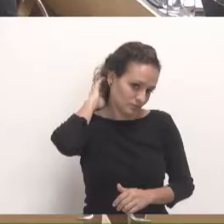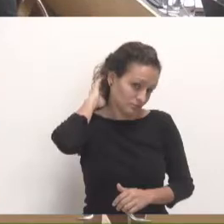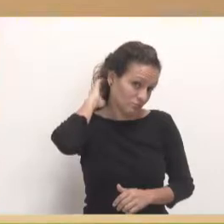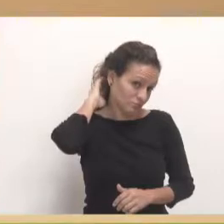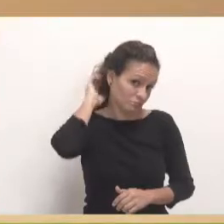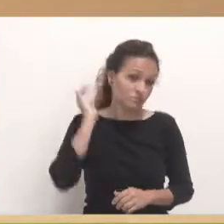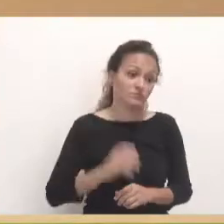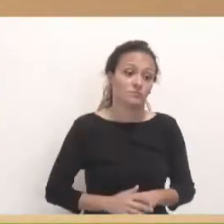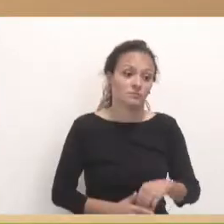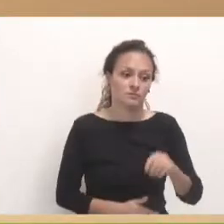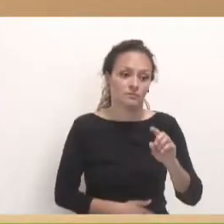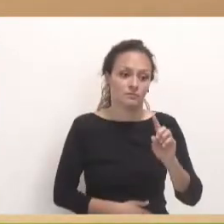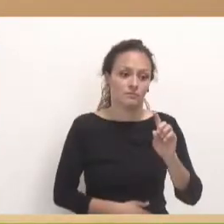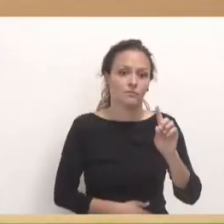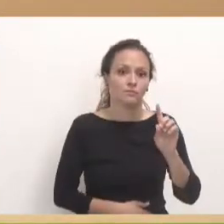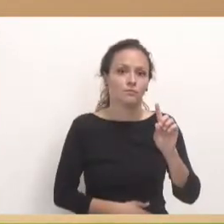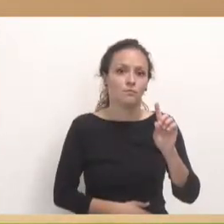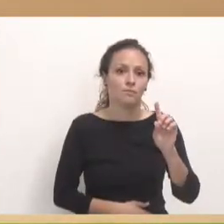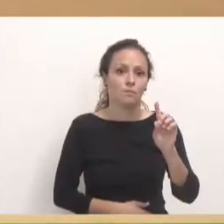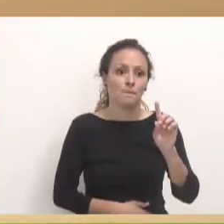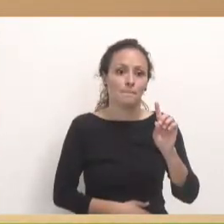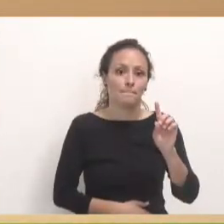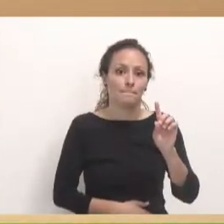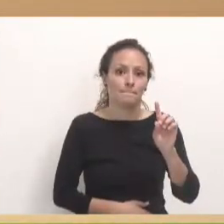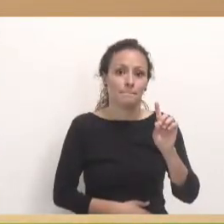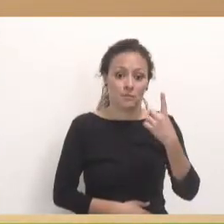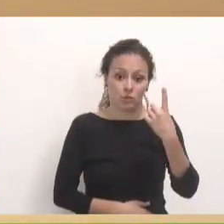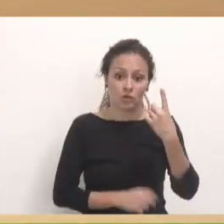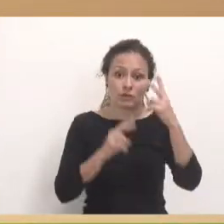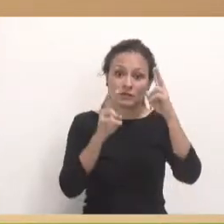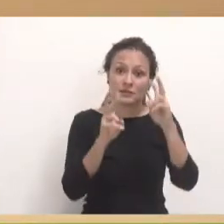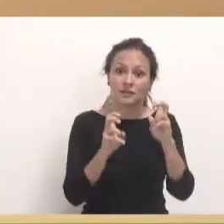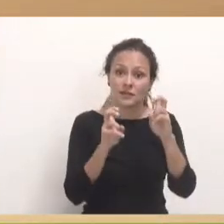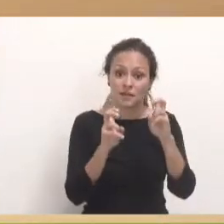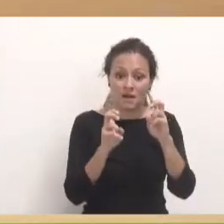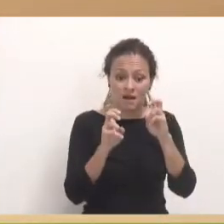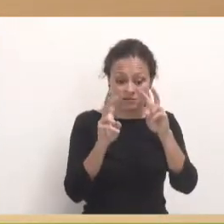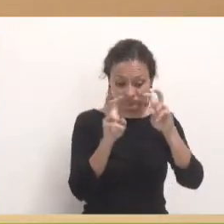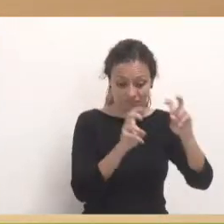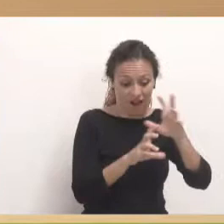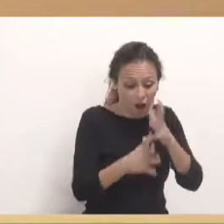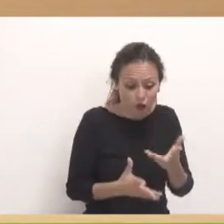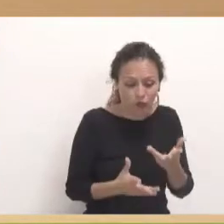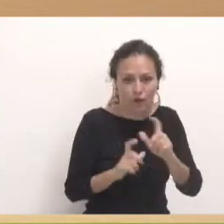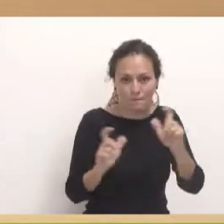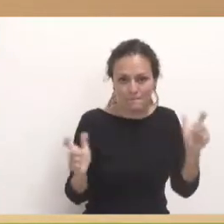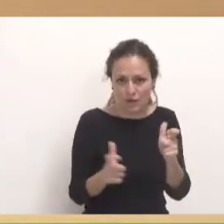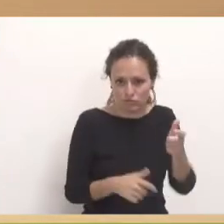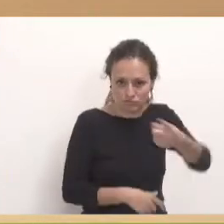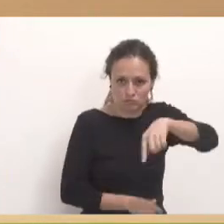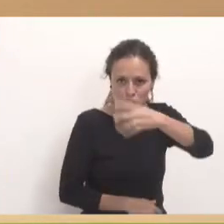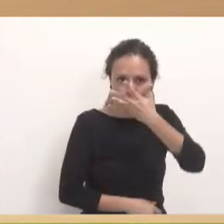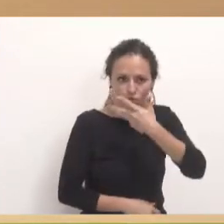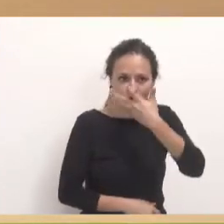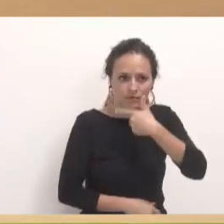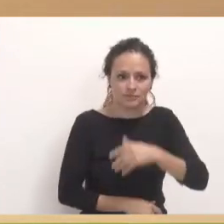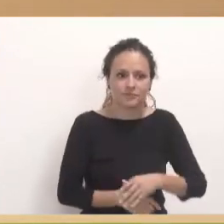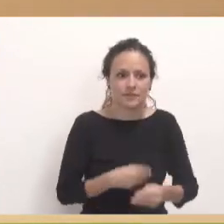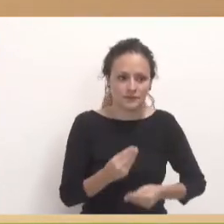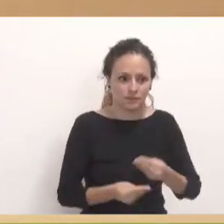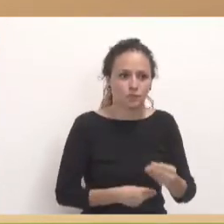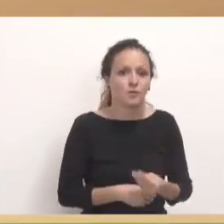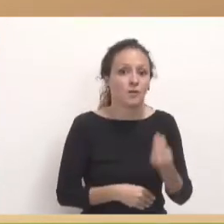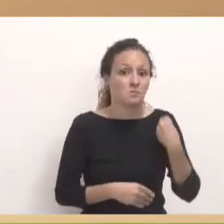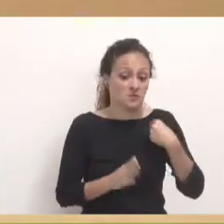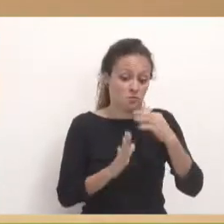damos en primer lugar cuenta de los asuntos que se traen para conocimiento del Pleno, que son los que figuran